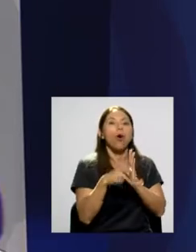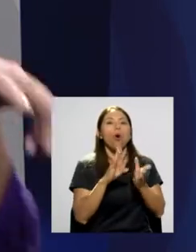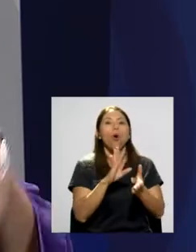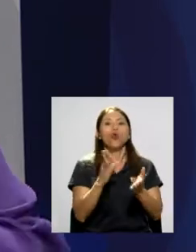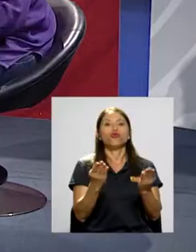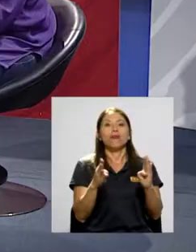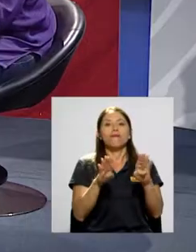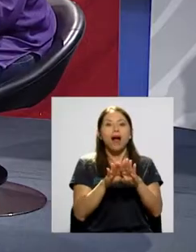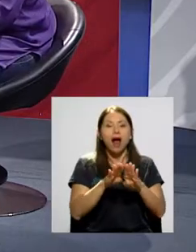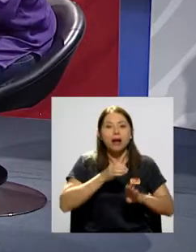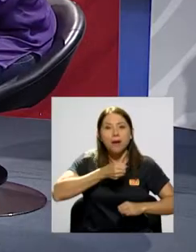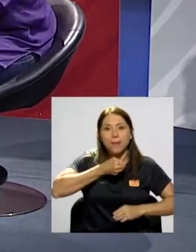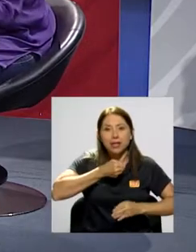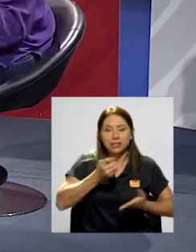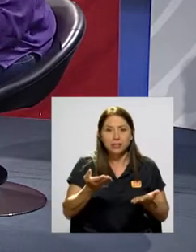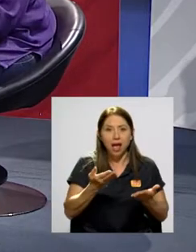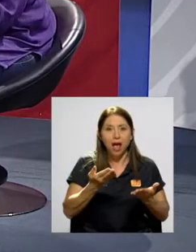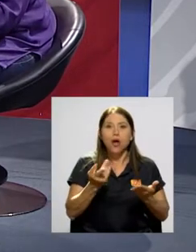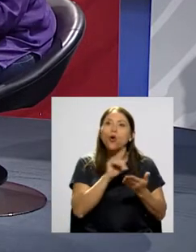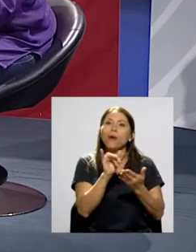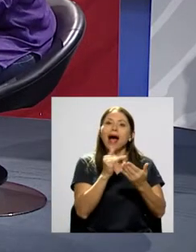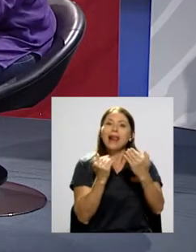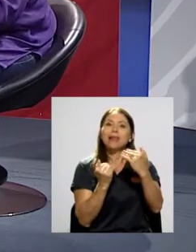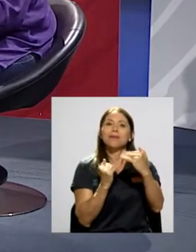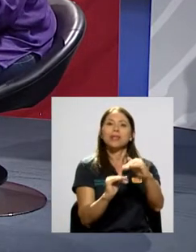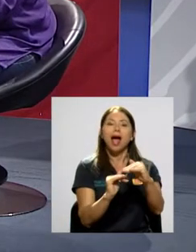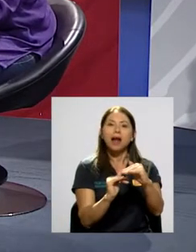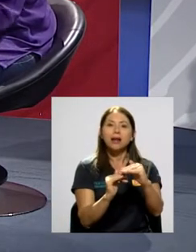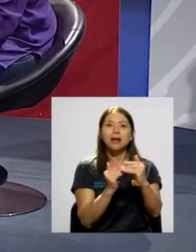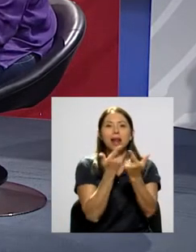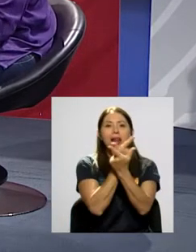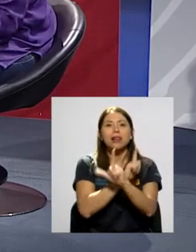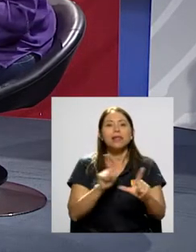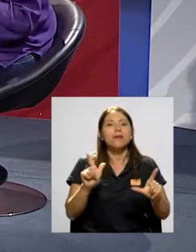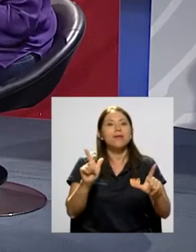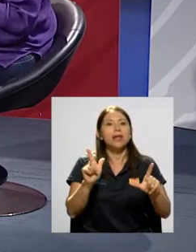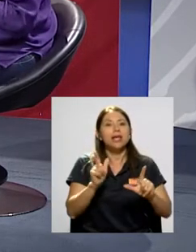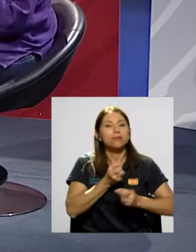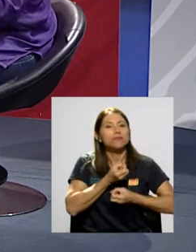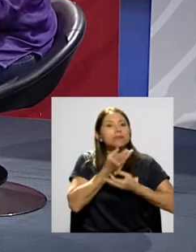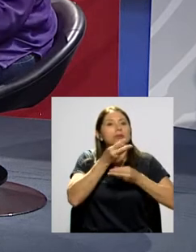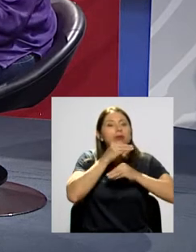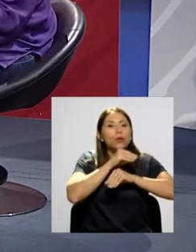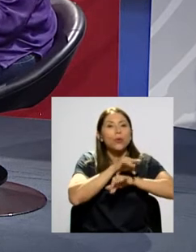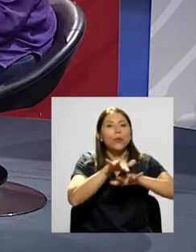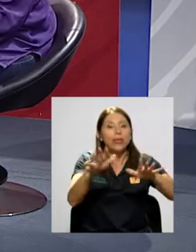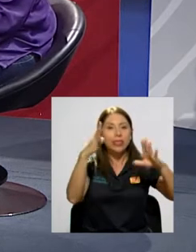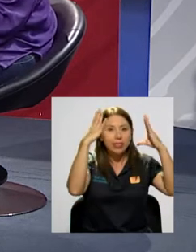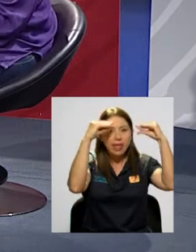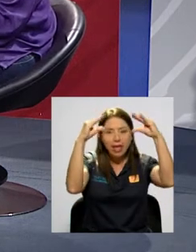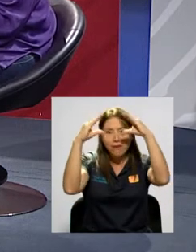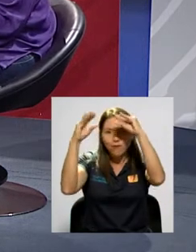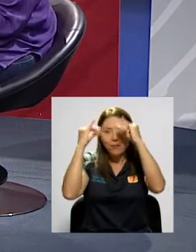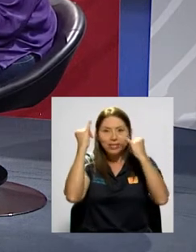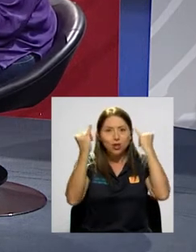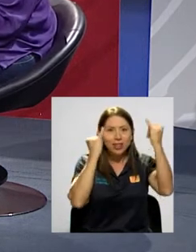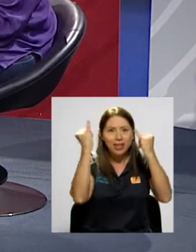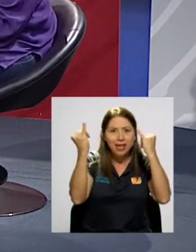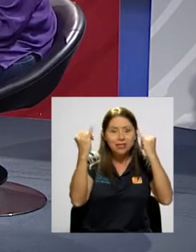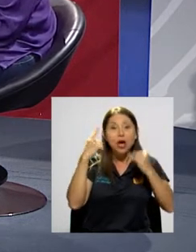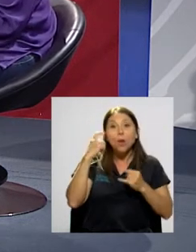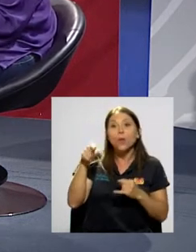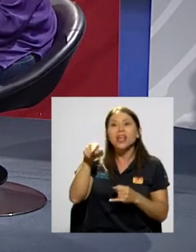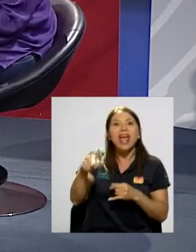alguna manera la libre circulación de ideas, de información, porque yo pienso que ahí el mecanismo es debatirlo, pedir derecho